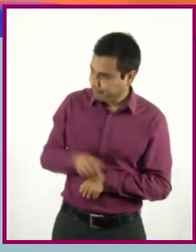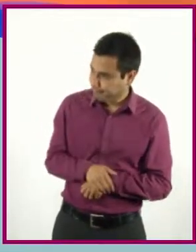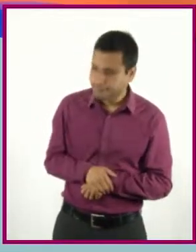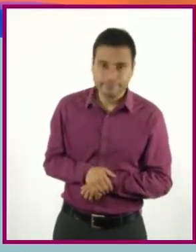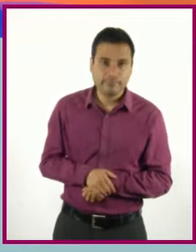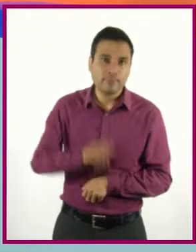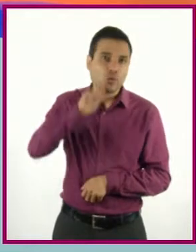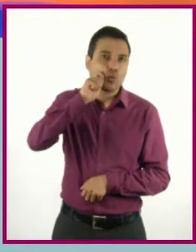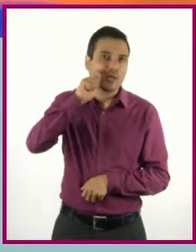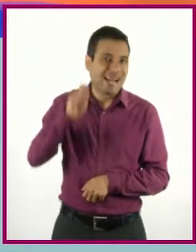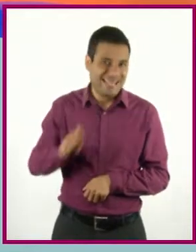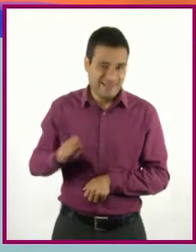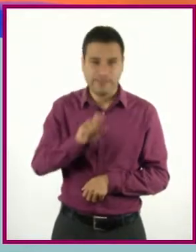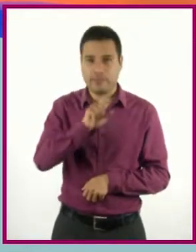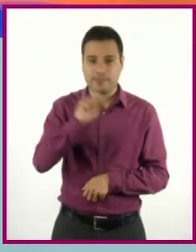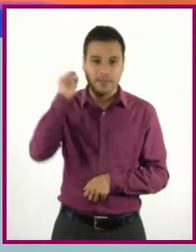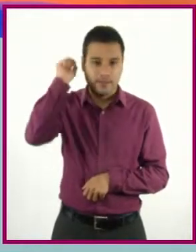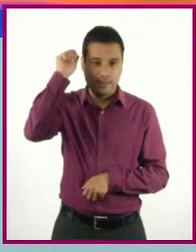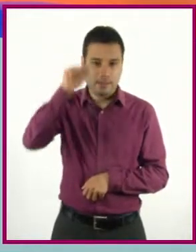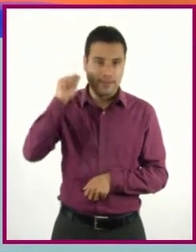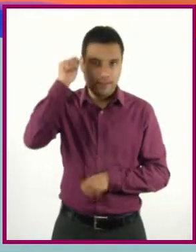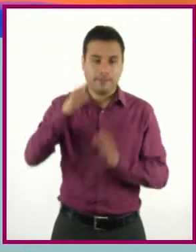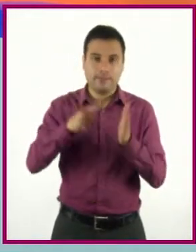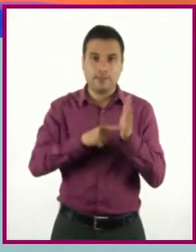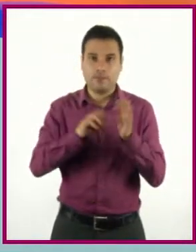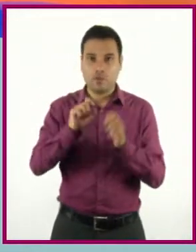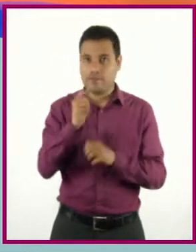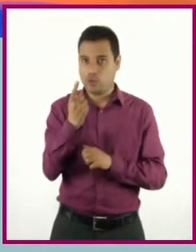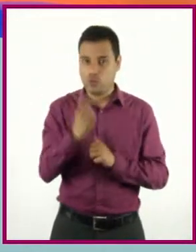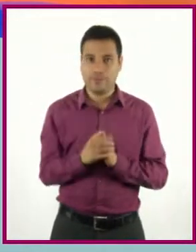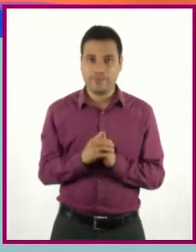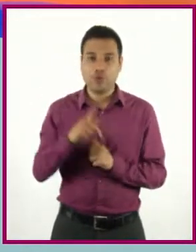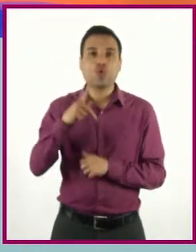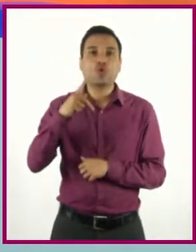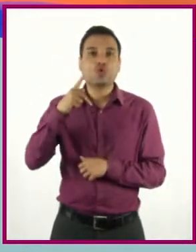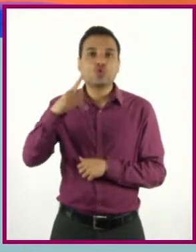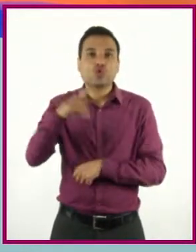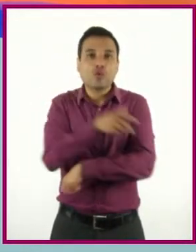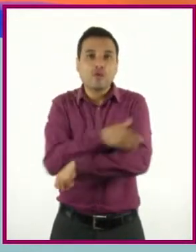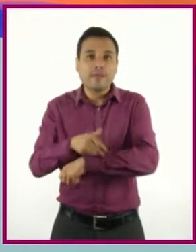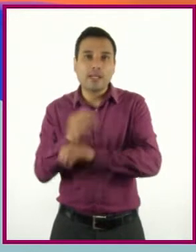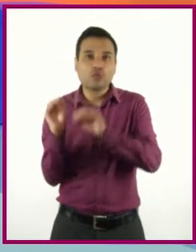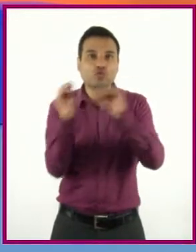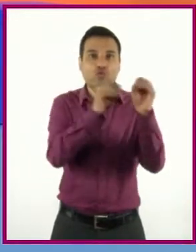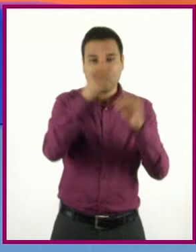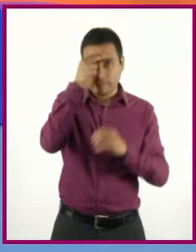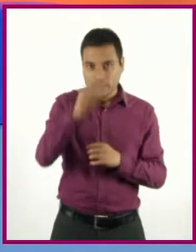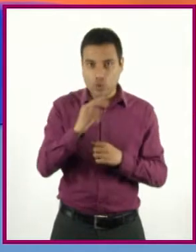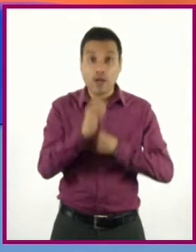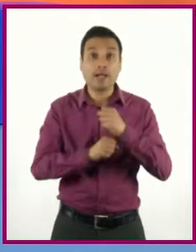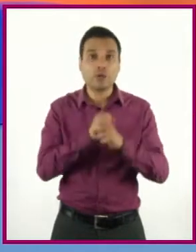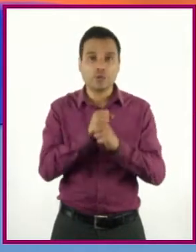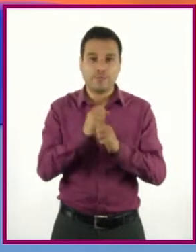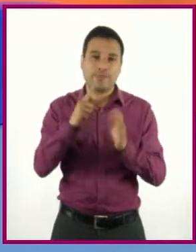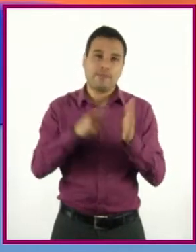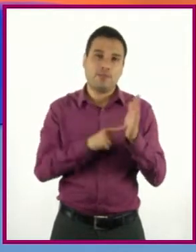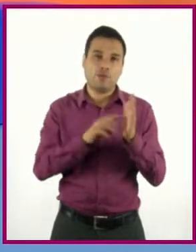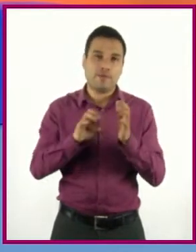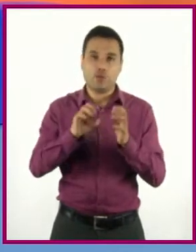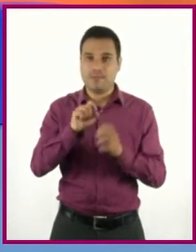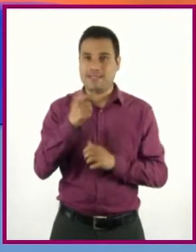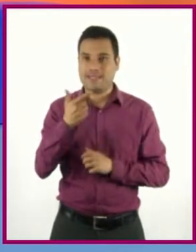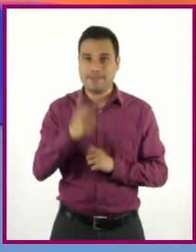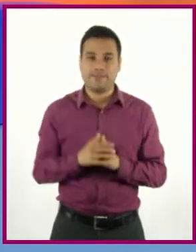Ucrania, el 20 de abril de 1921. Su familia se mudó a México en 1927 y adquirió